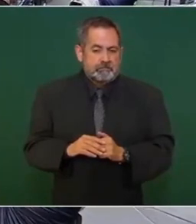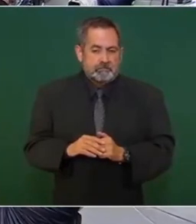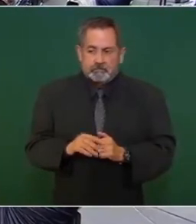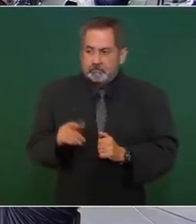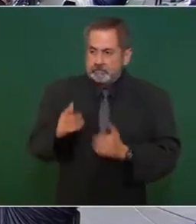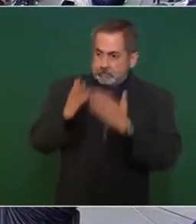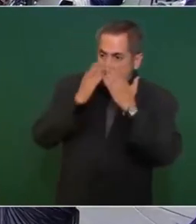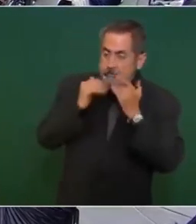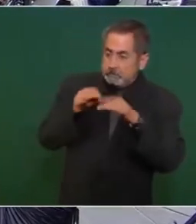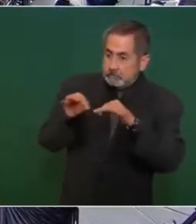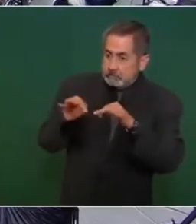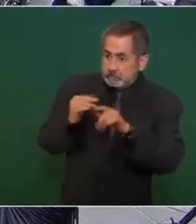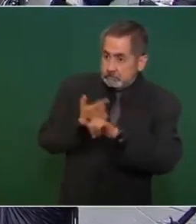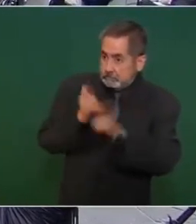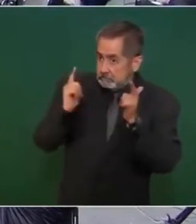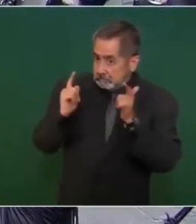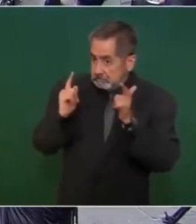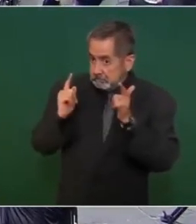ocupación o